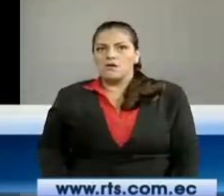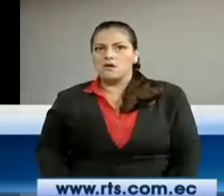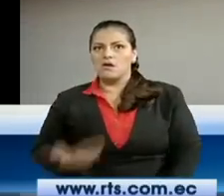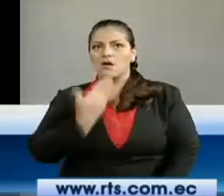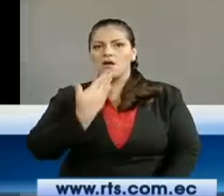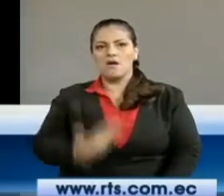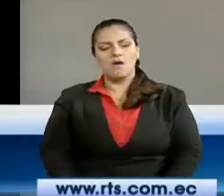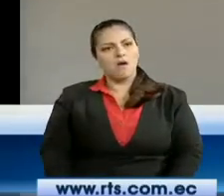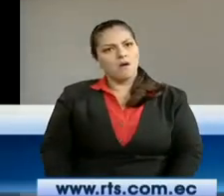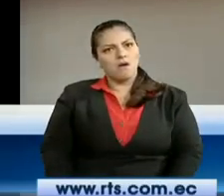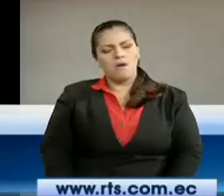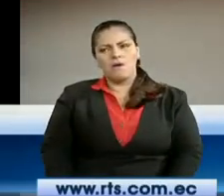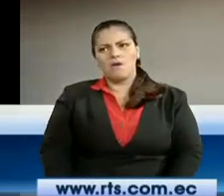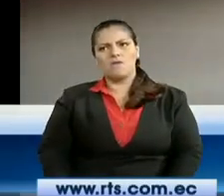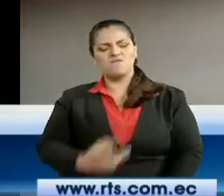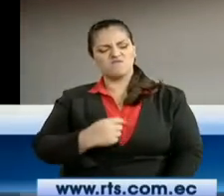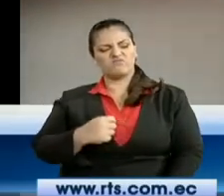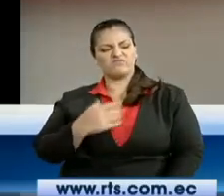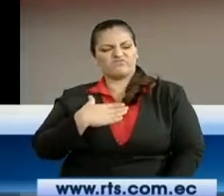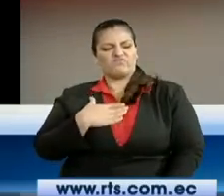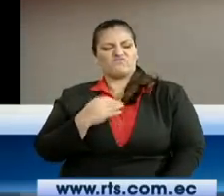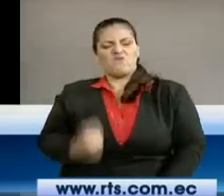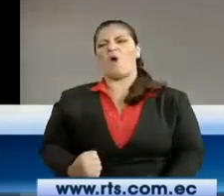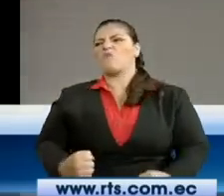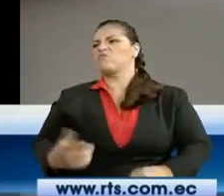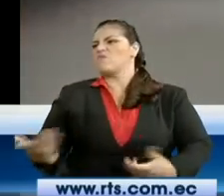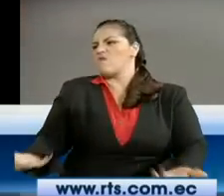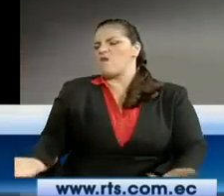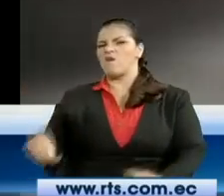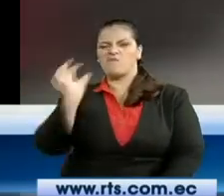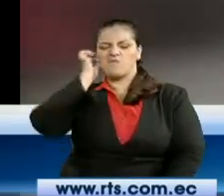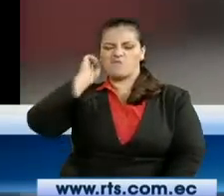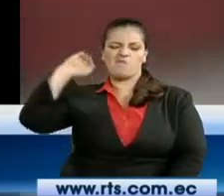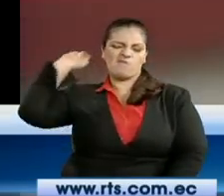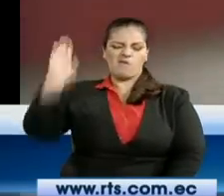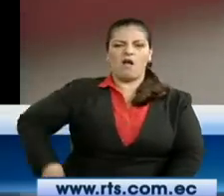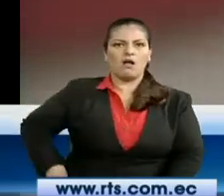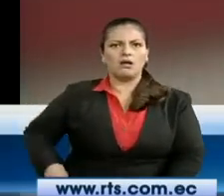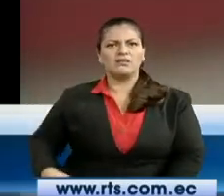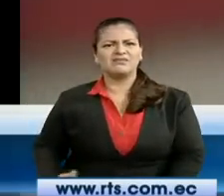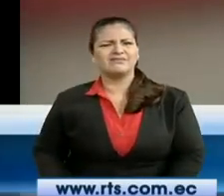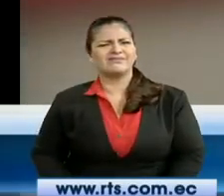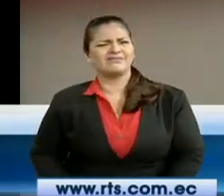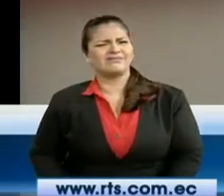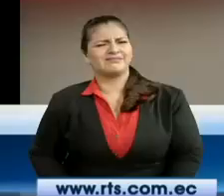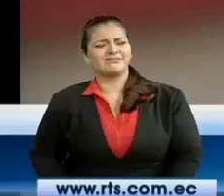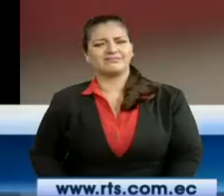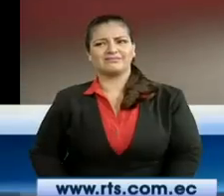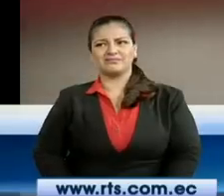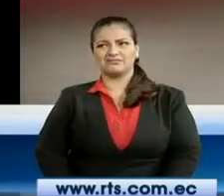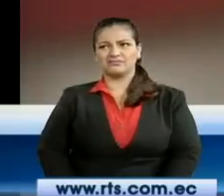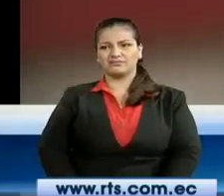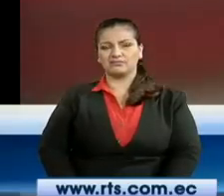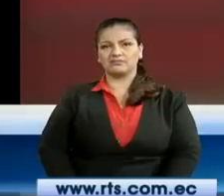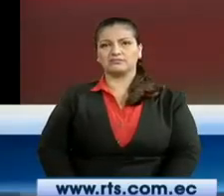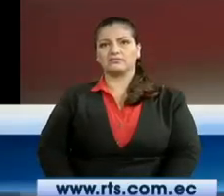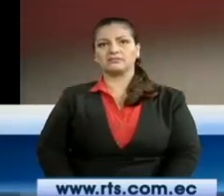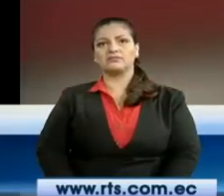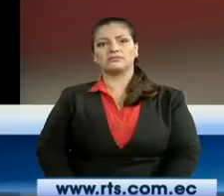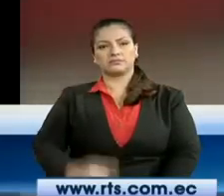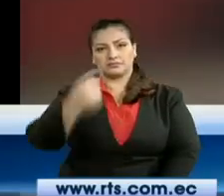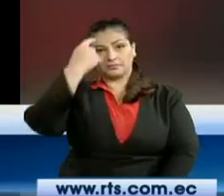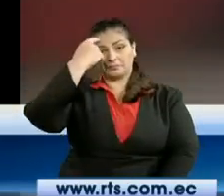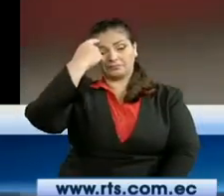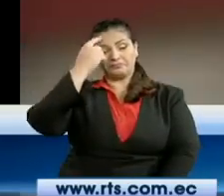de machismo, de irrespeto a una dama. ¿Verdad? De porque yo te aseguro que si hubiese sido un caballero,